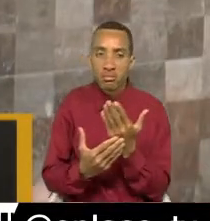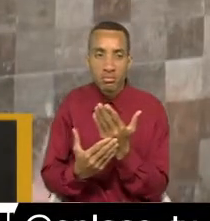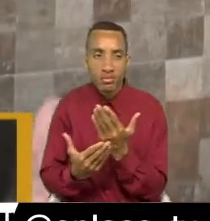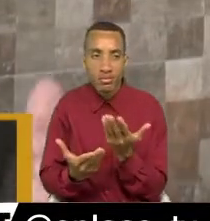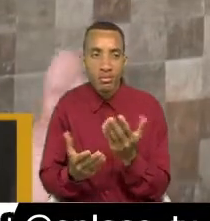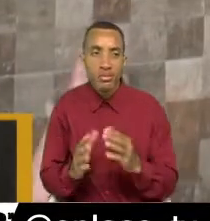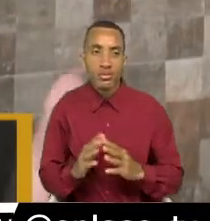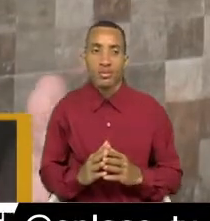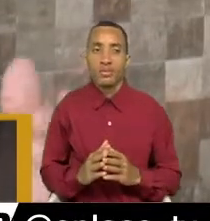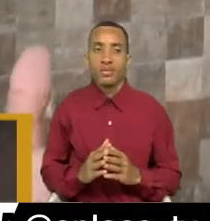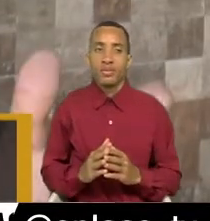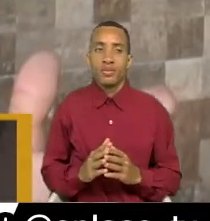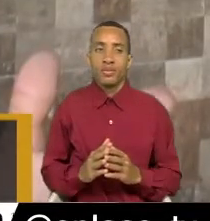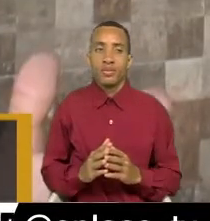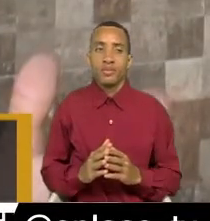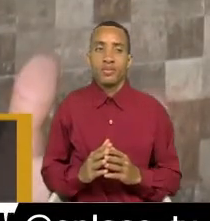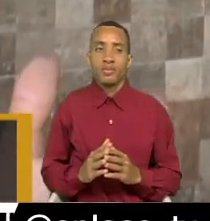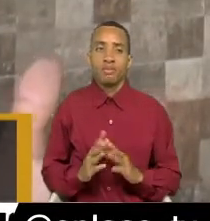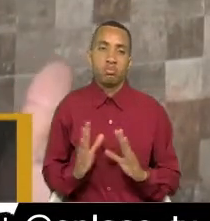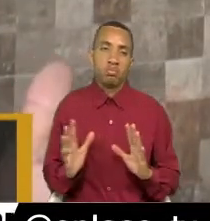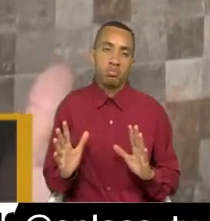Por ahí que mira.